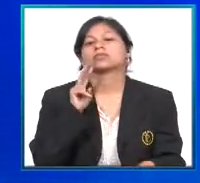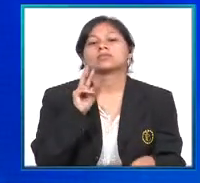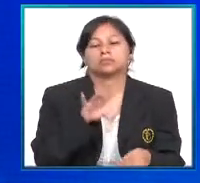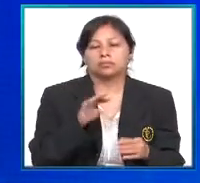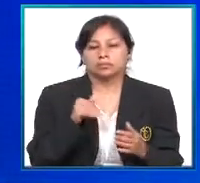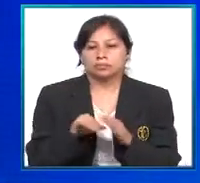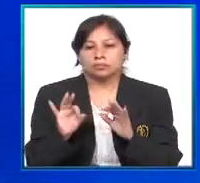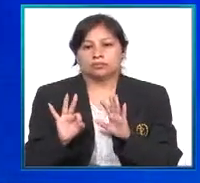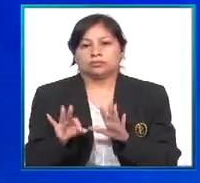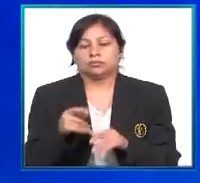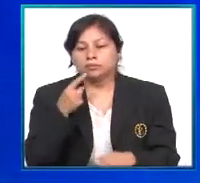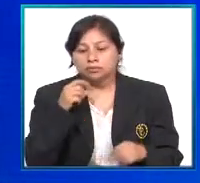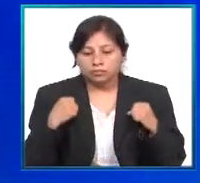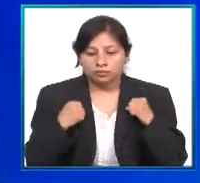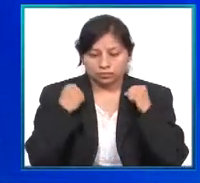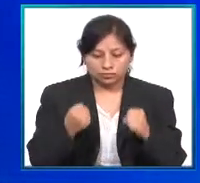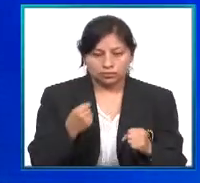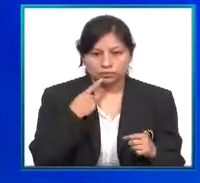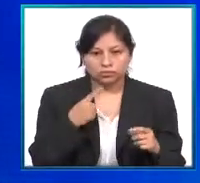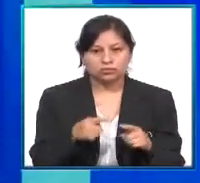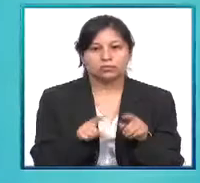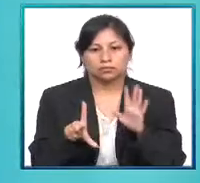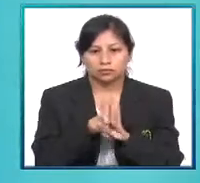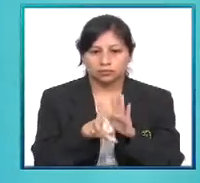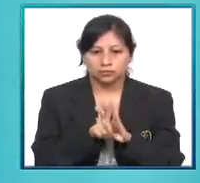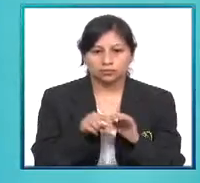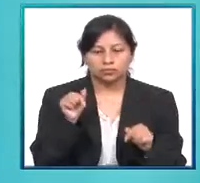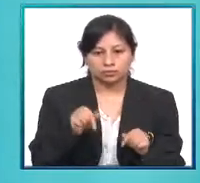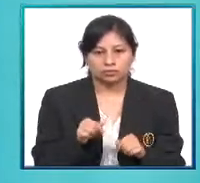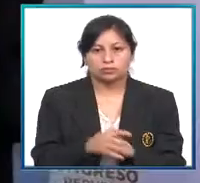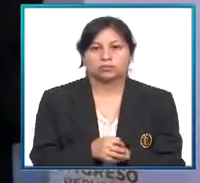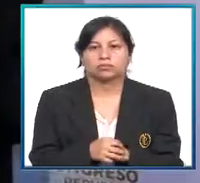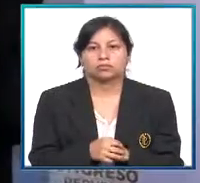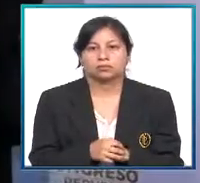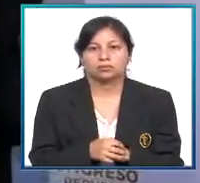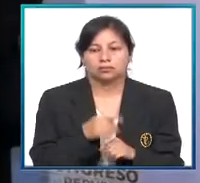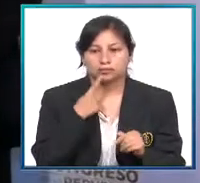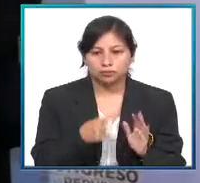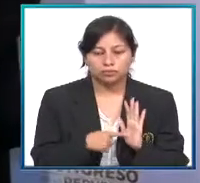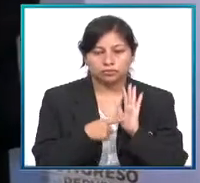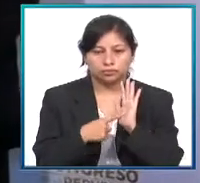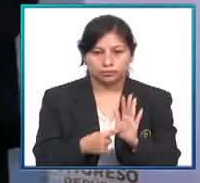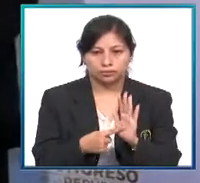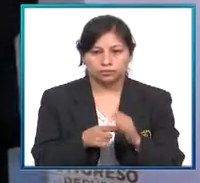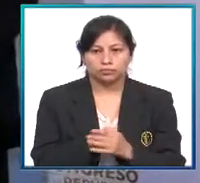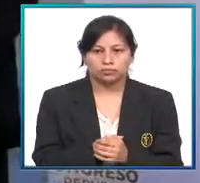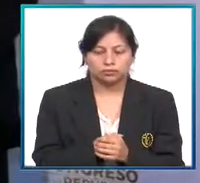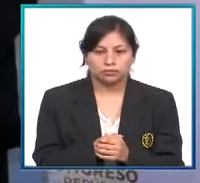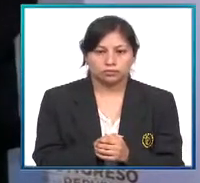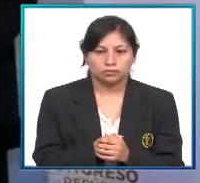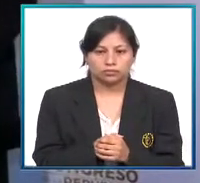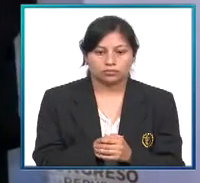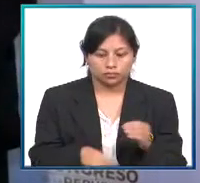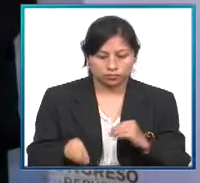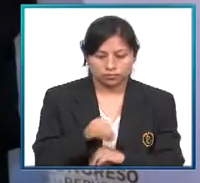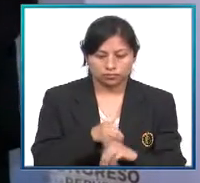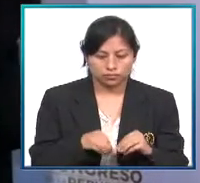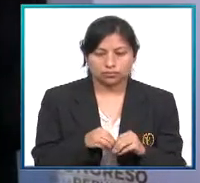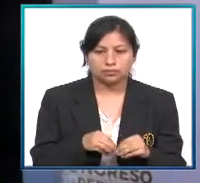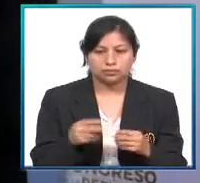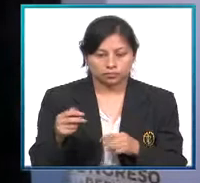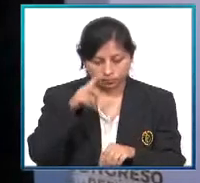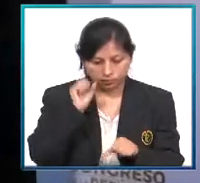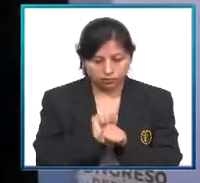6-2003, con el objetivo de fortalecer la ley que actualmente existe. Estamos presentando una reforma que hemos